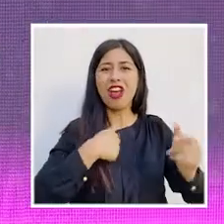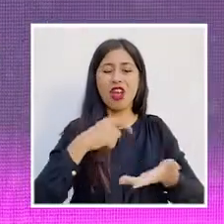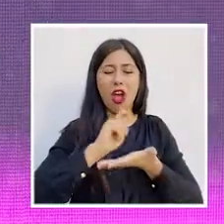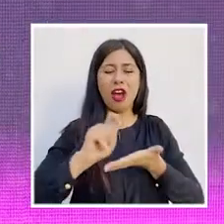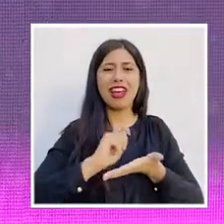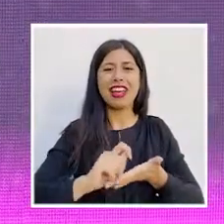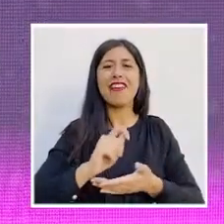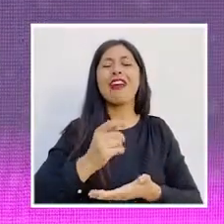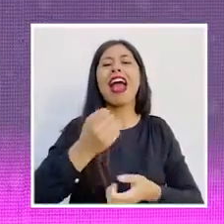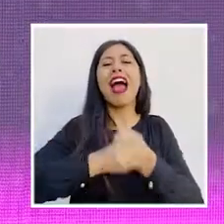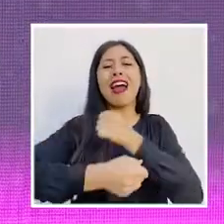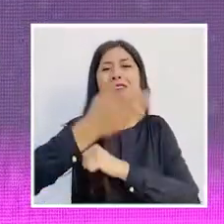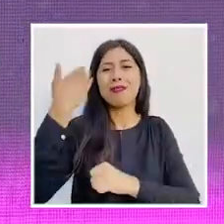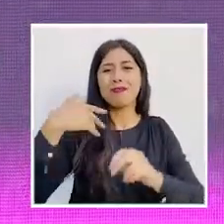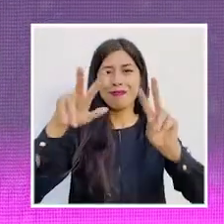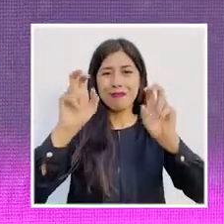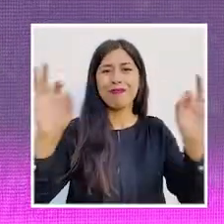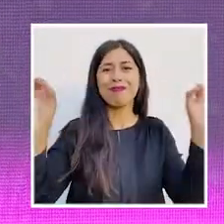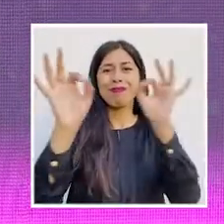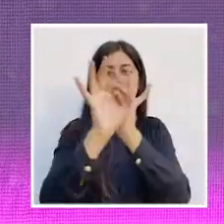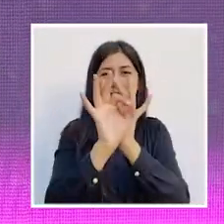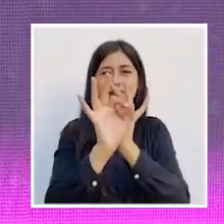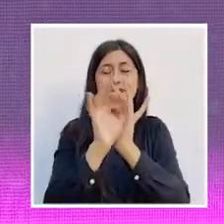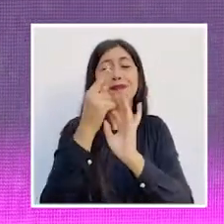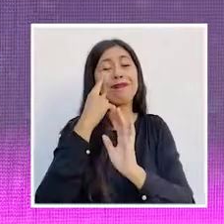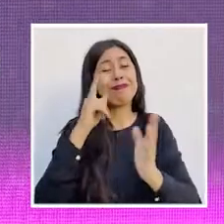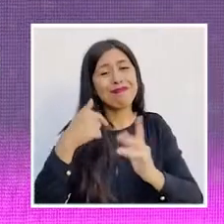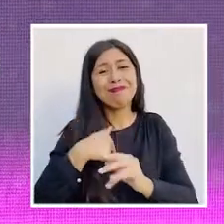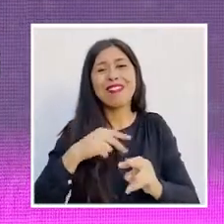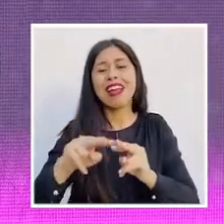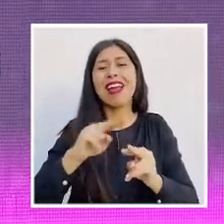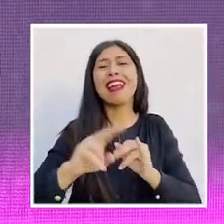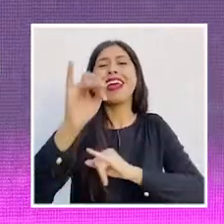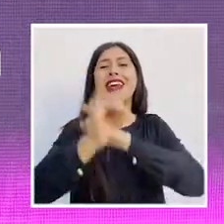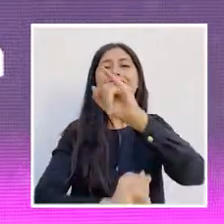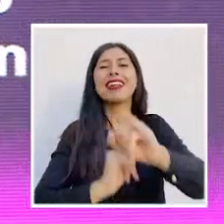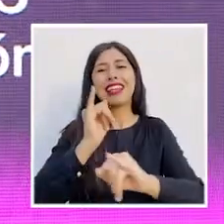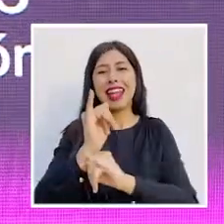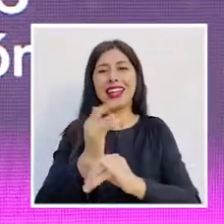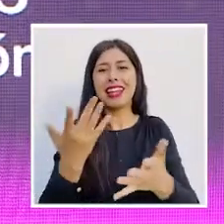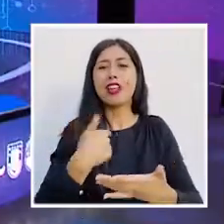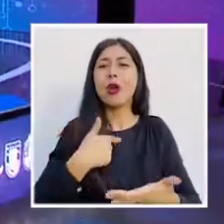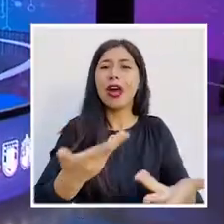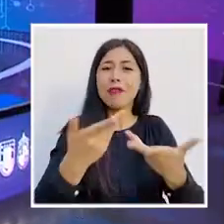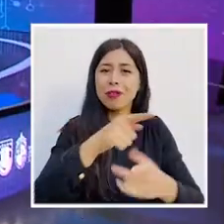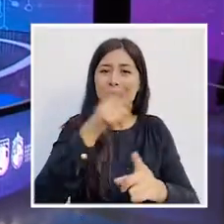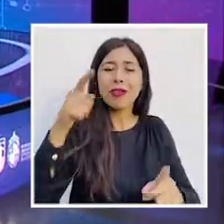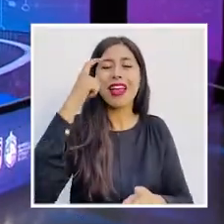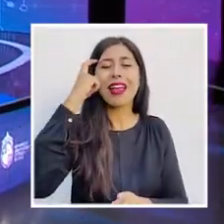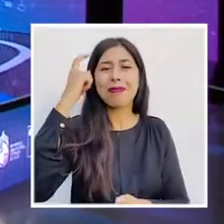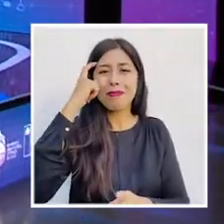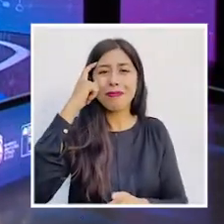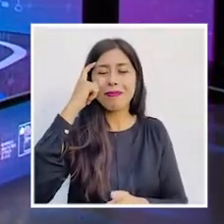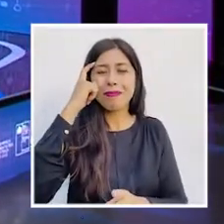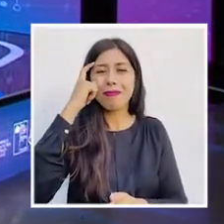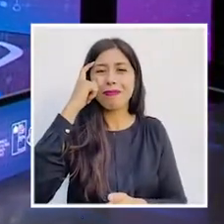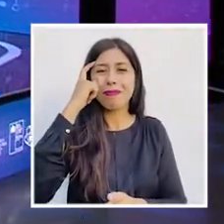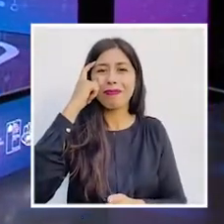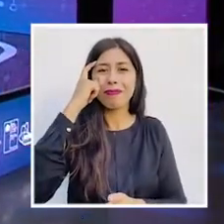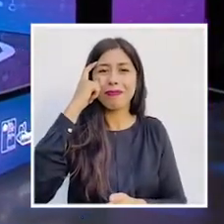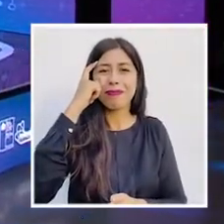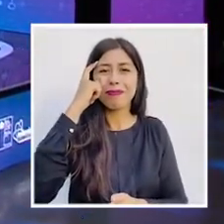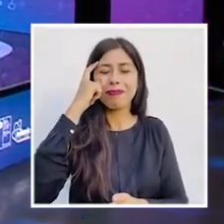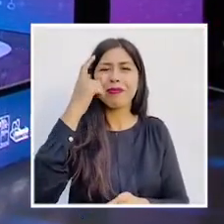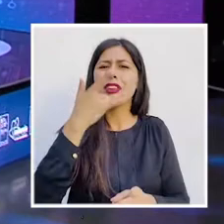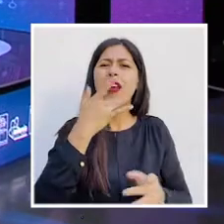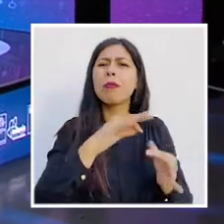negro, que es un libro que escribí el año pasado sobre el tema de los eclipses. Pero lo tengo que hacer de manera virtual. Los invito a que piensen unos